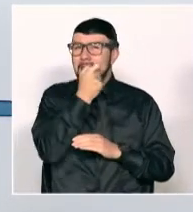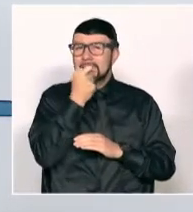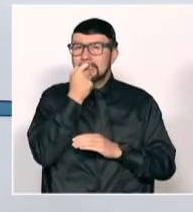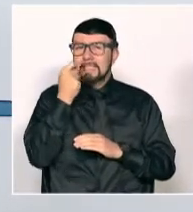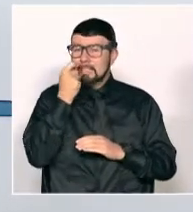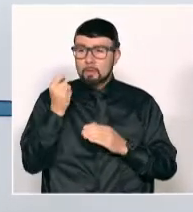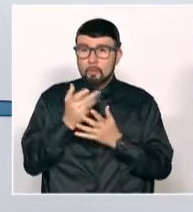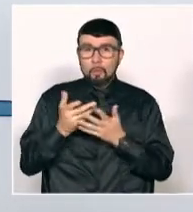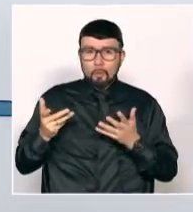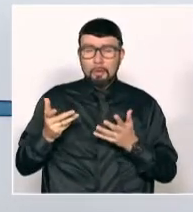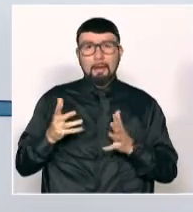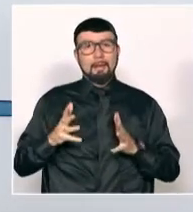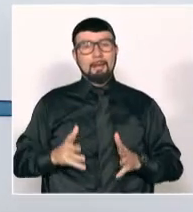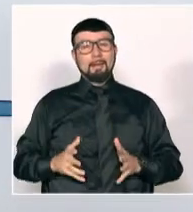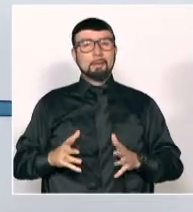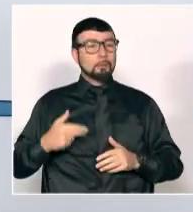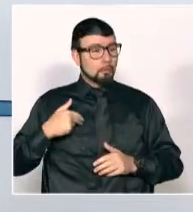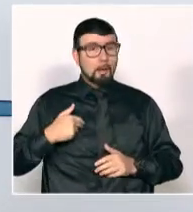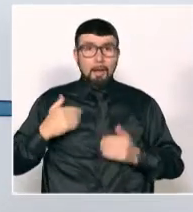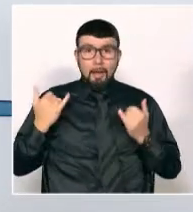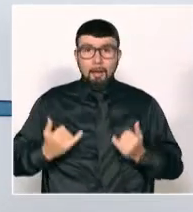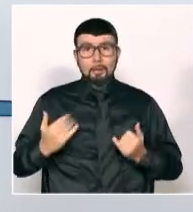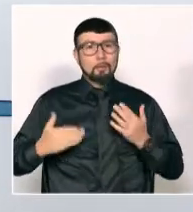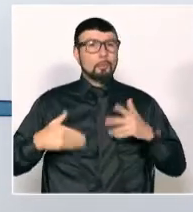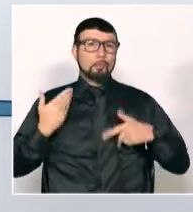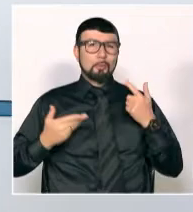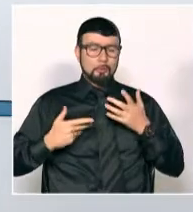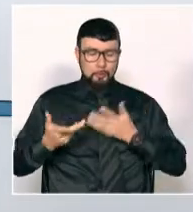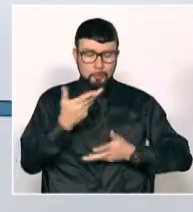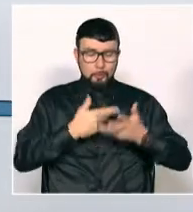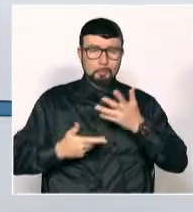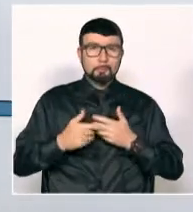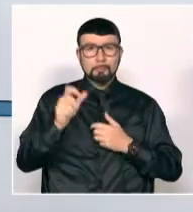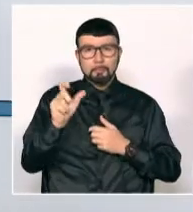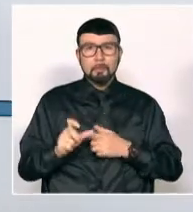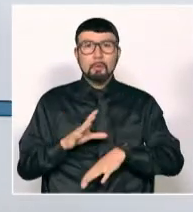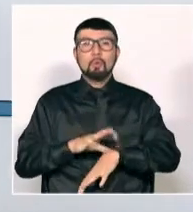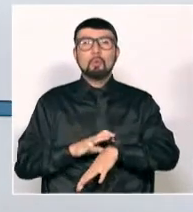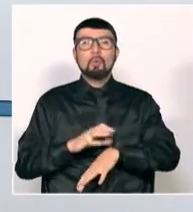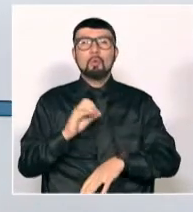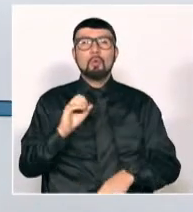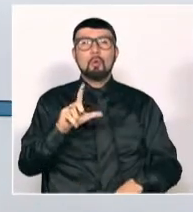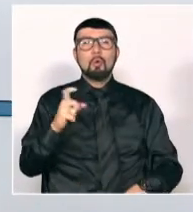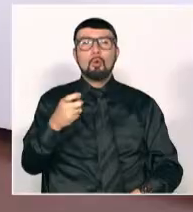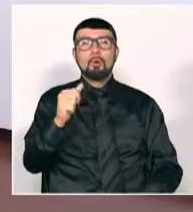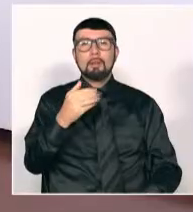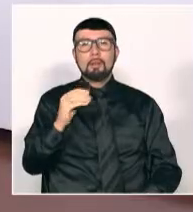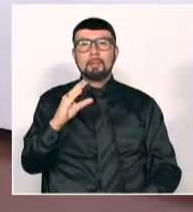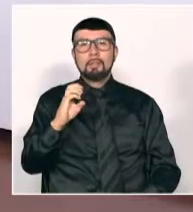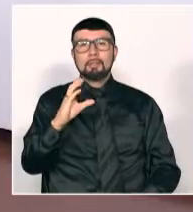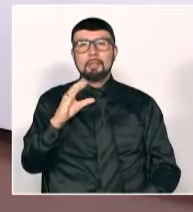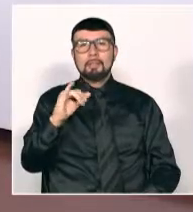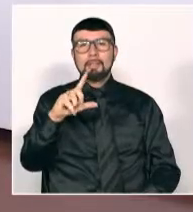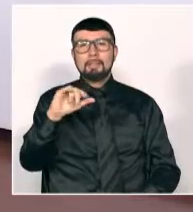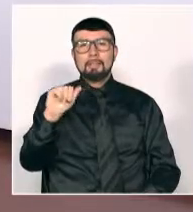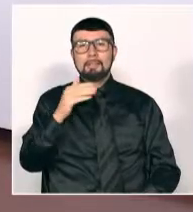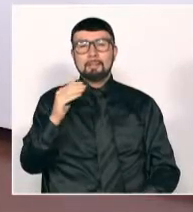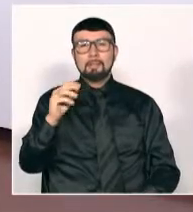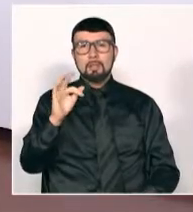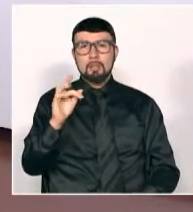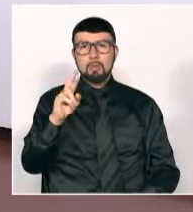mucho privilegio poder compartir hoy en el set con la doctora Olga Cecilia Trujillo. Ella es odontóloga, especialista